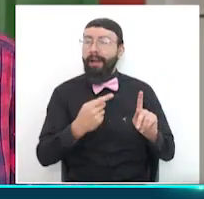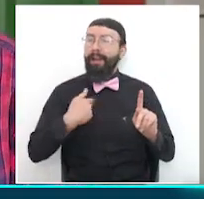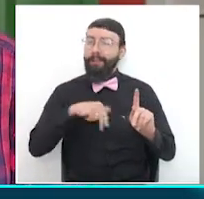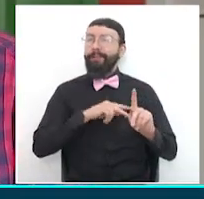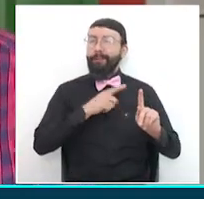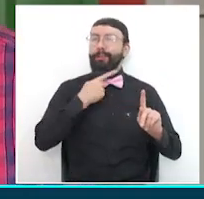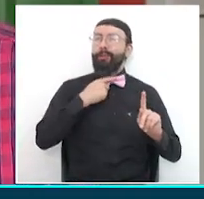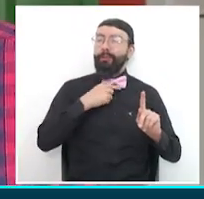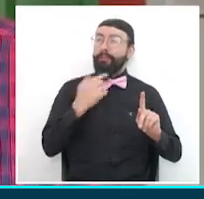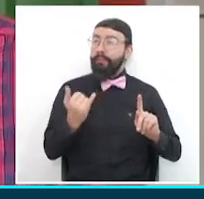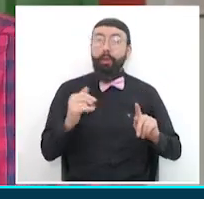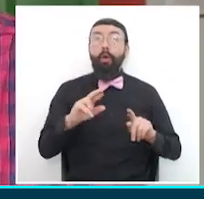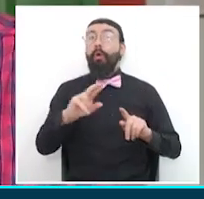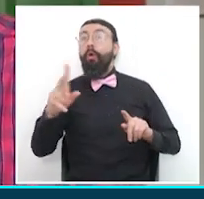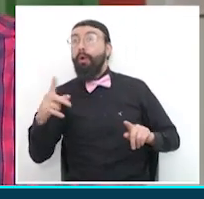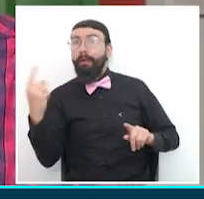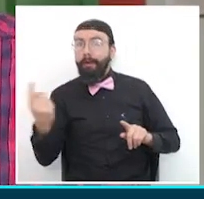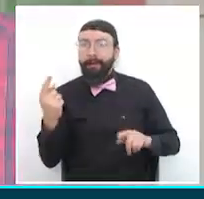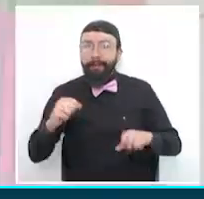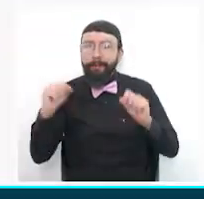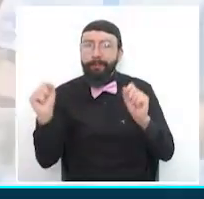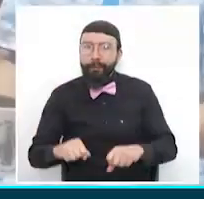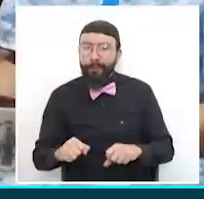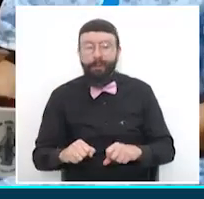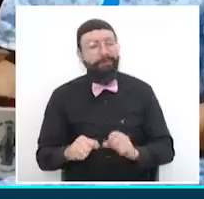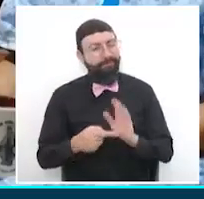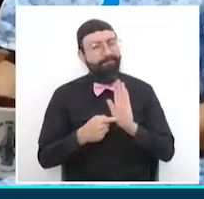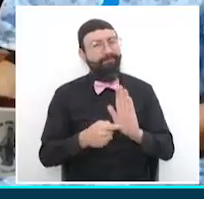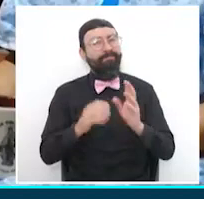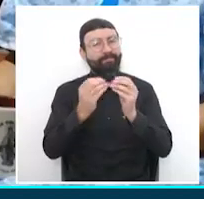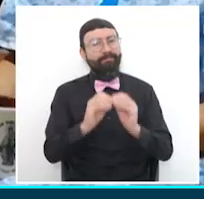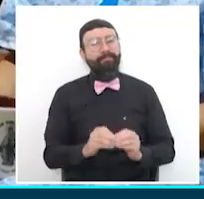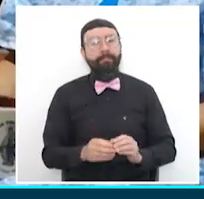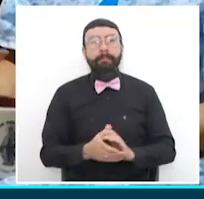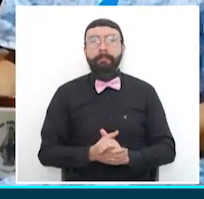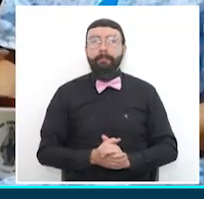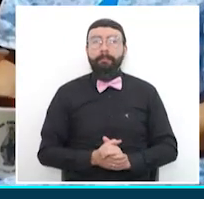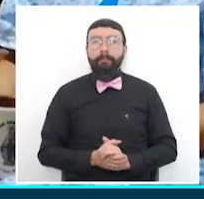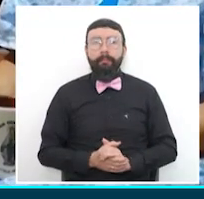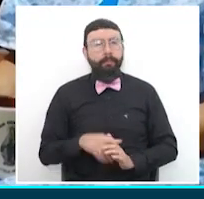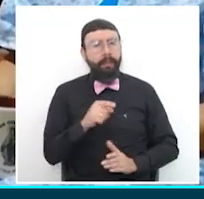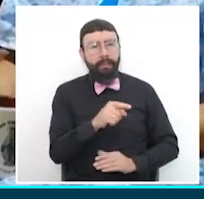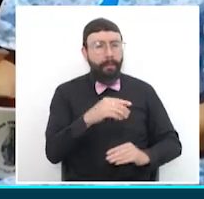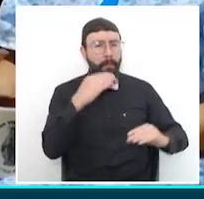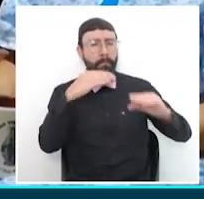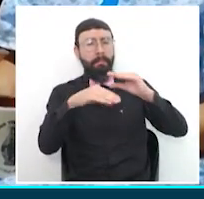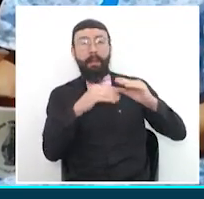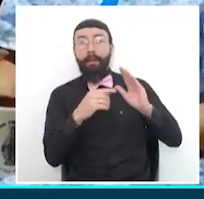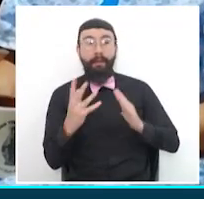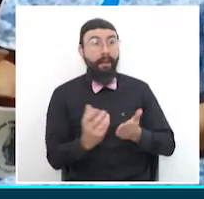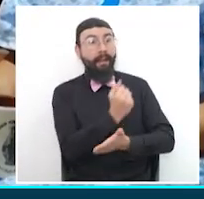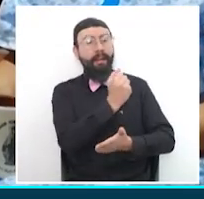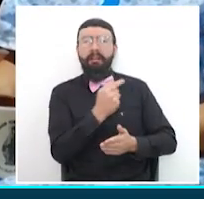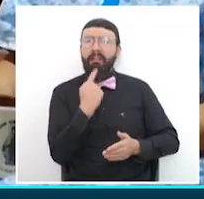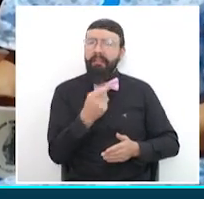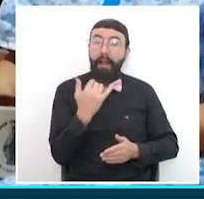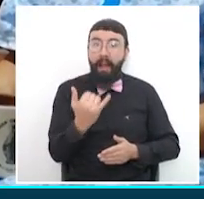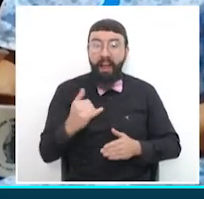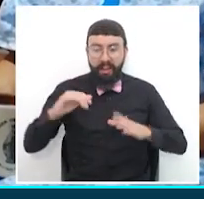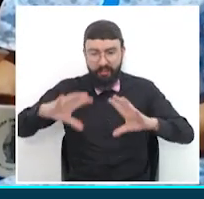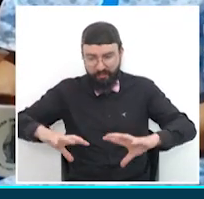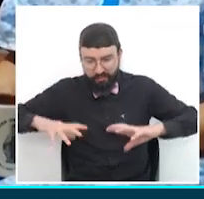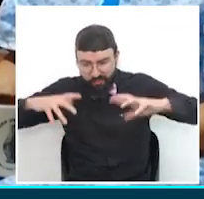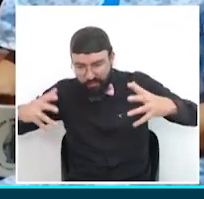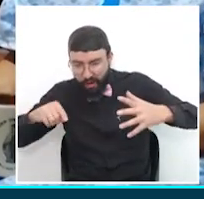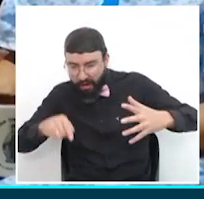y lo que otras personas también podrían realizar. El video ganador habla sobre la guaca de Juan Pancracio,